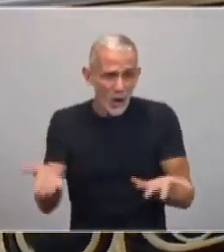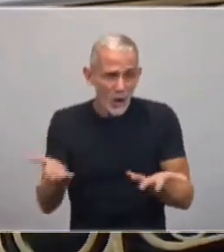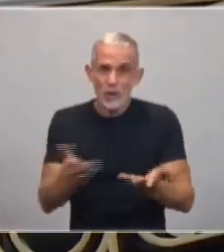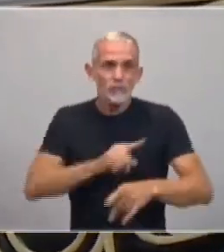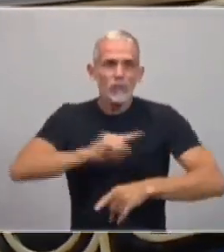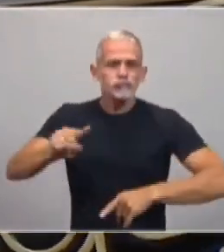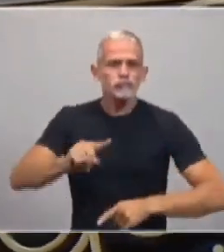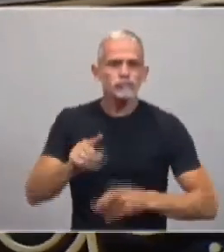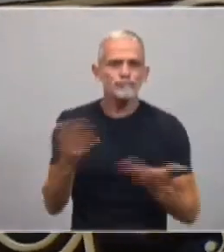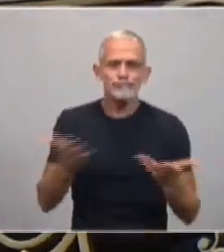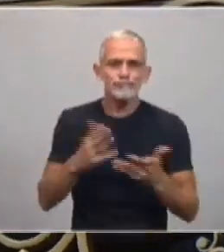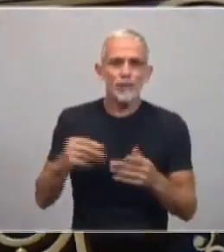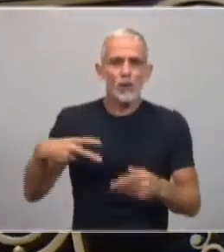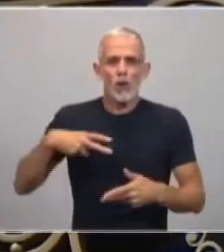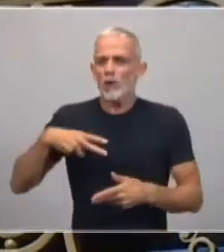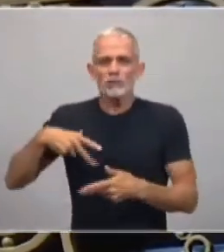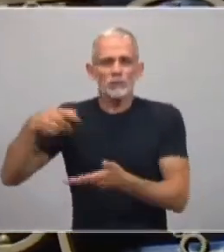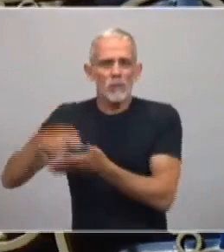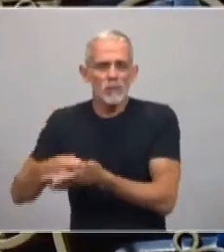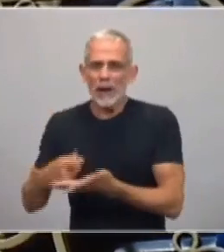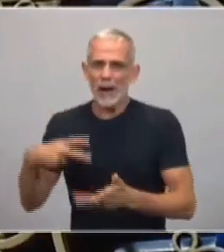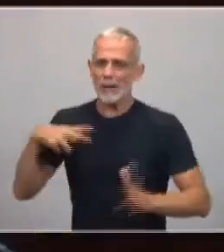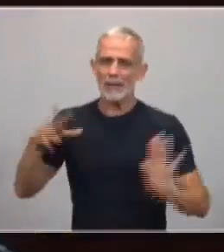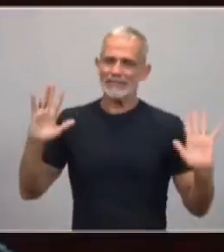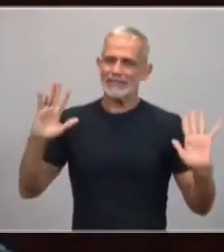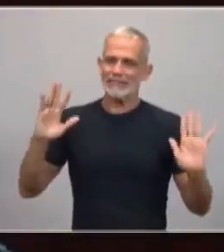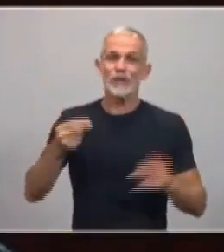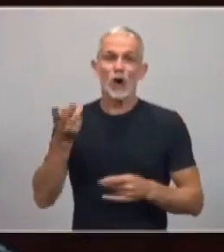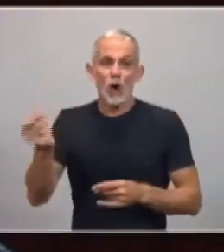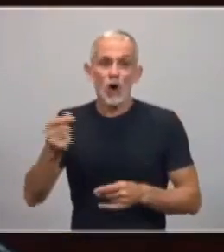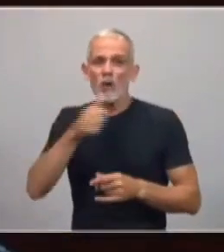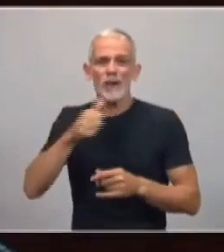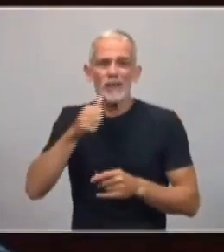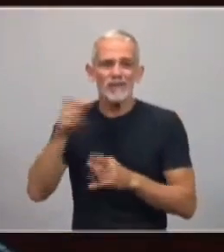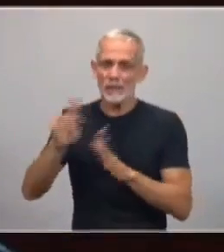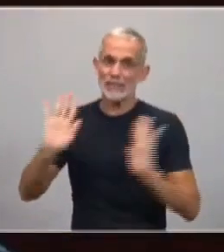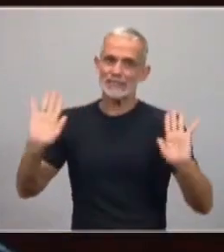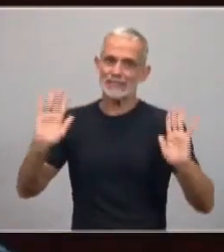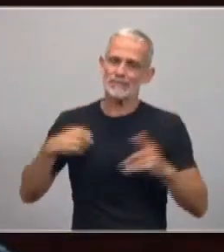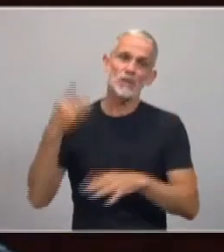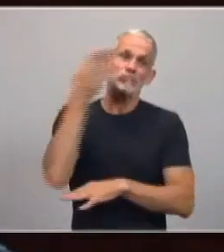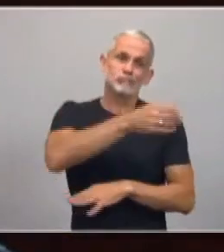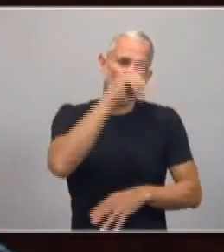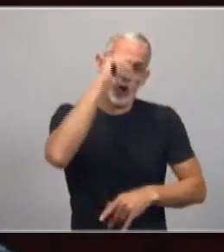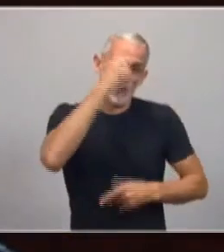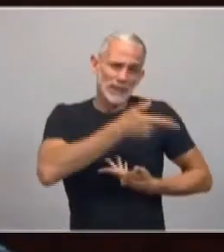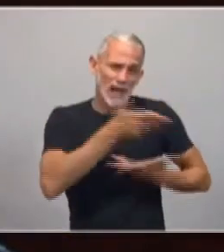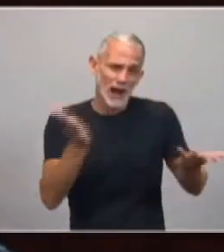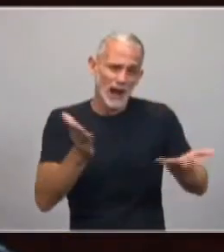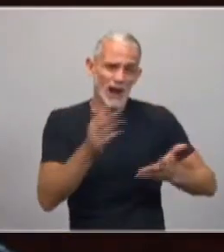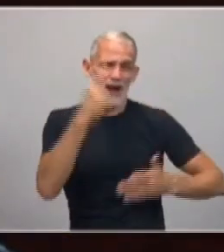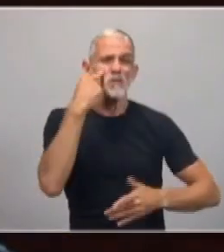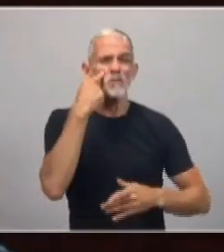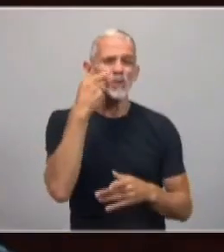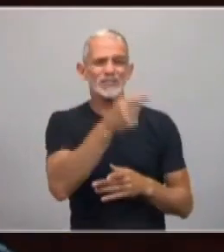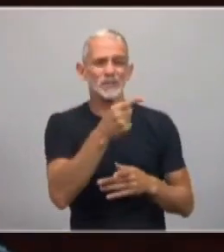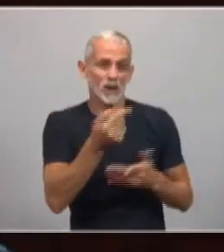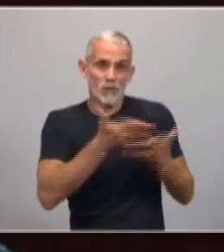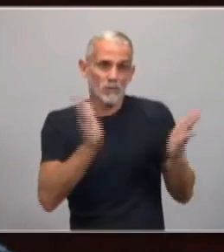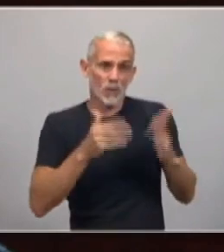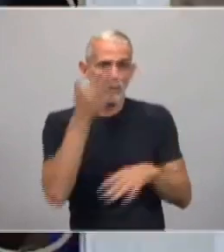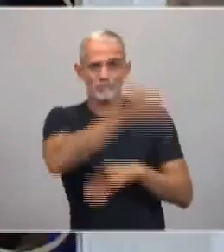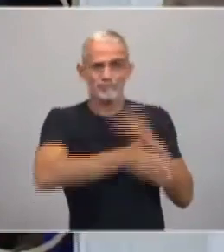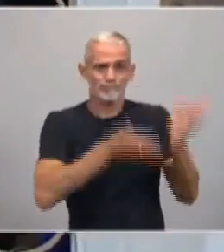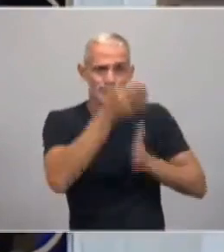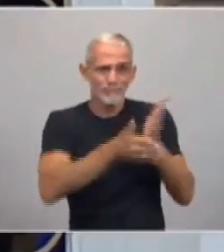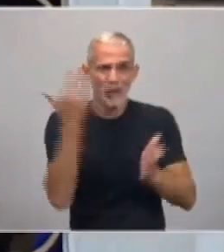pueden ya afrontar ni una prepaga ni la compra de los remedios en la farmacia, y por lo tanto acuden a los hospitales públicos, que